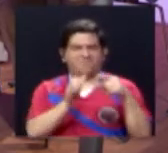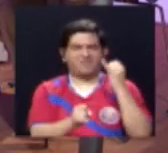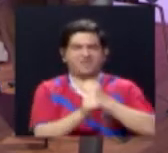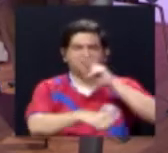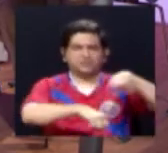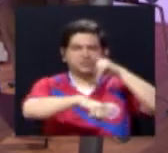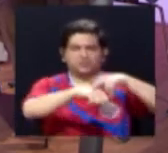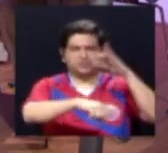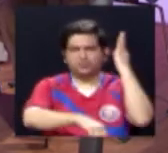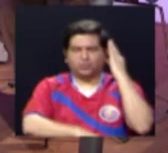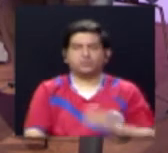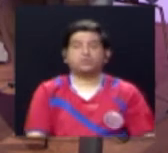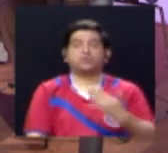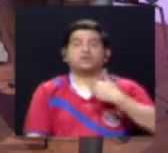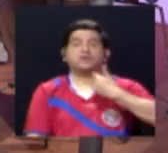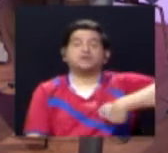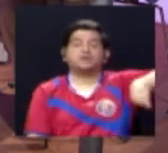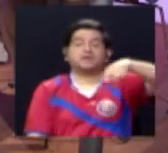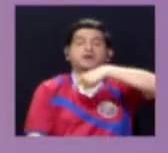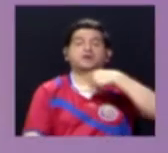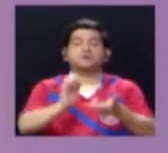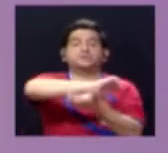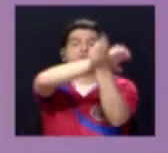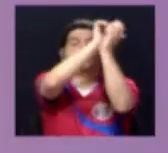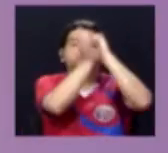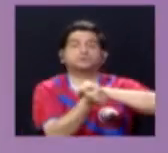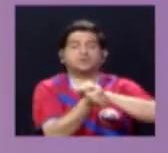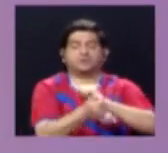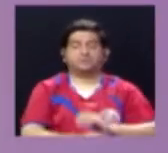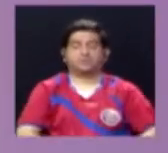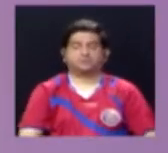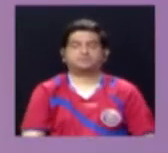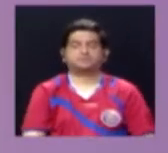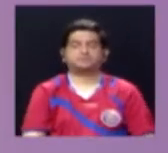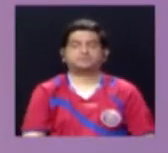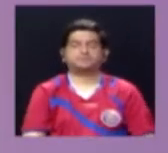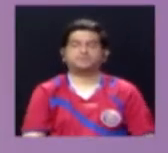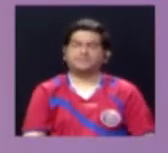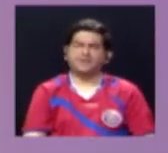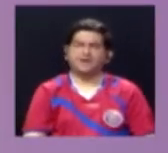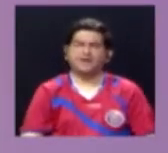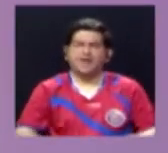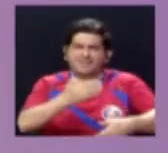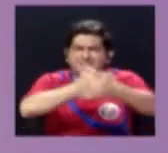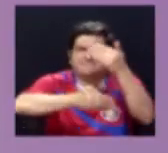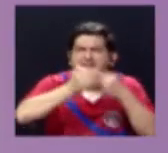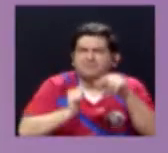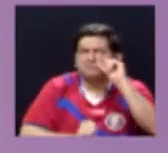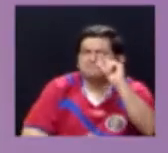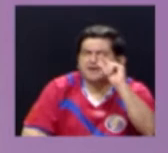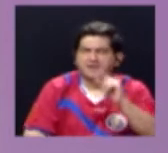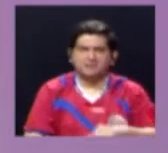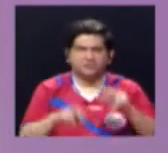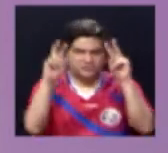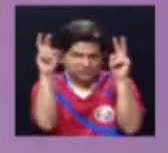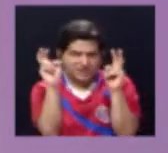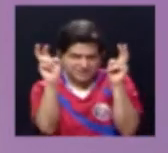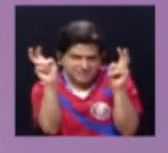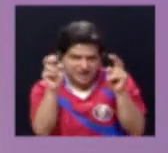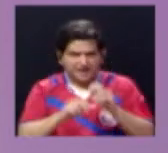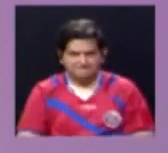inamu y en la cual tenemos que cambiar y modificar y volviendo un momentito al tema